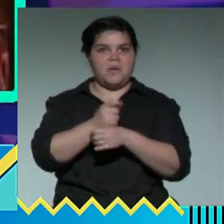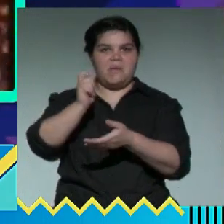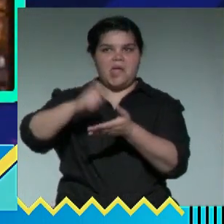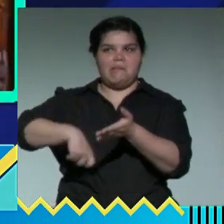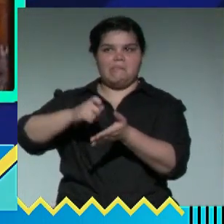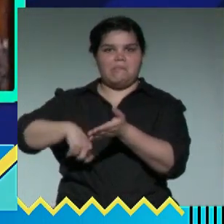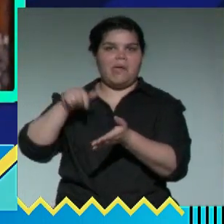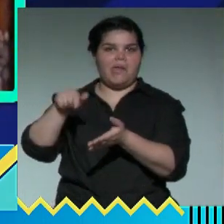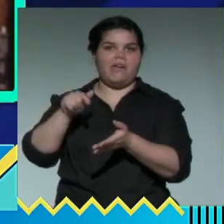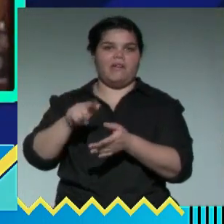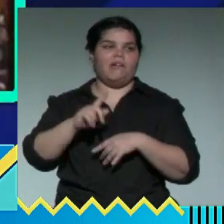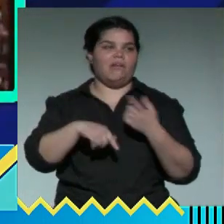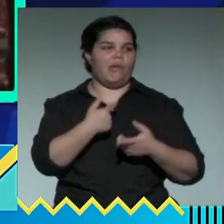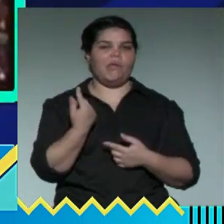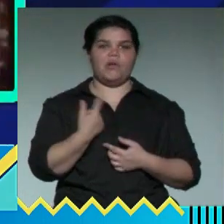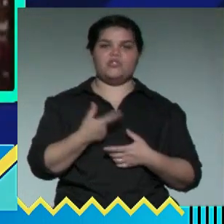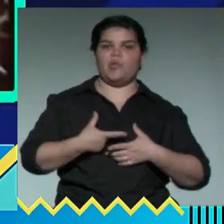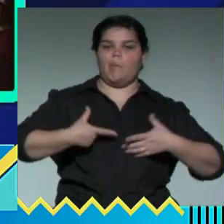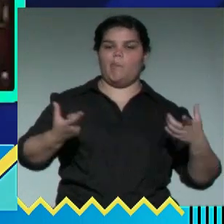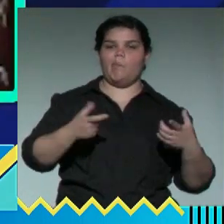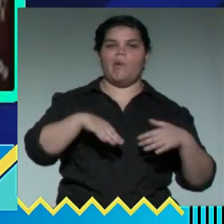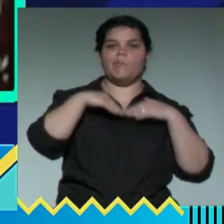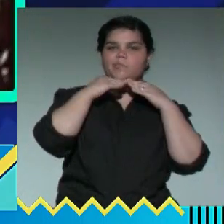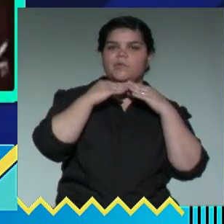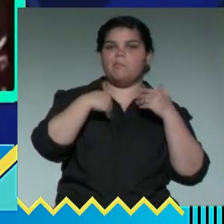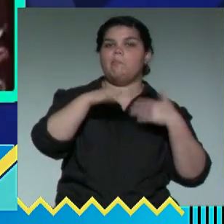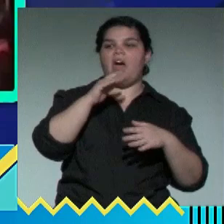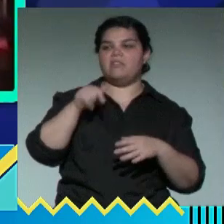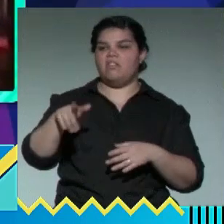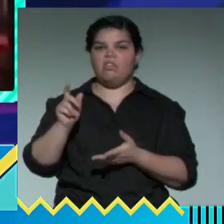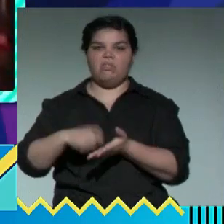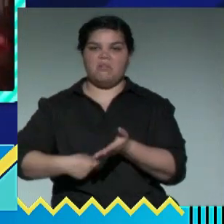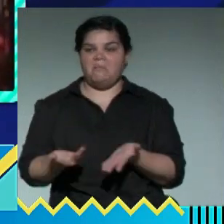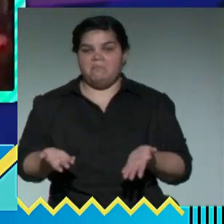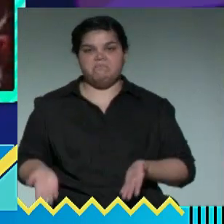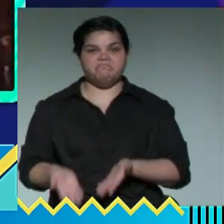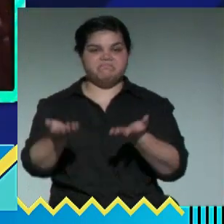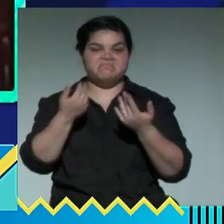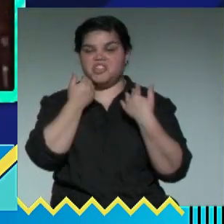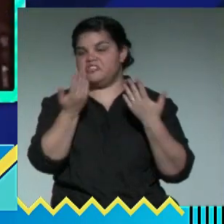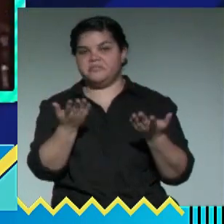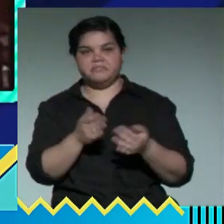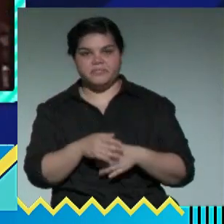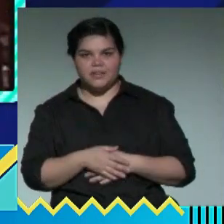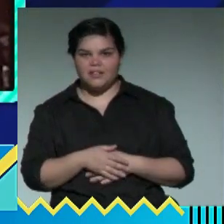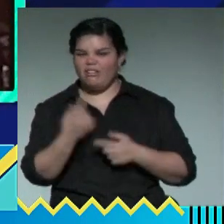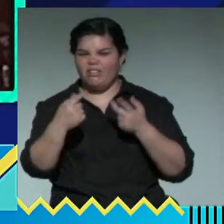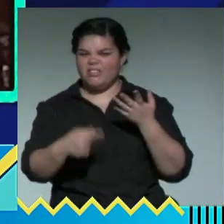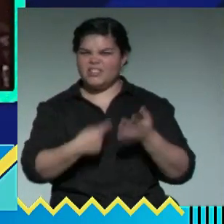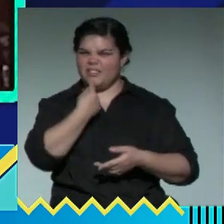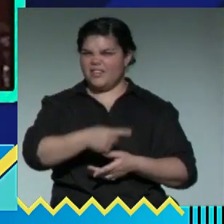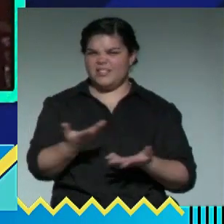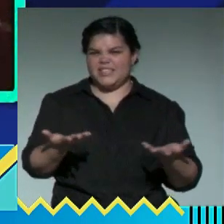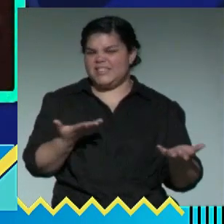doble de gente. Así tiraba cosas así como palitos siempre para eso. Y después fueron creciendo. Lo mismo el primer teatro, eso también es